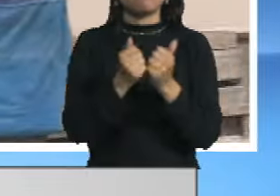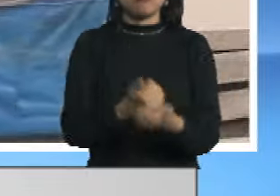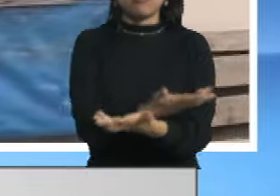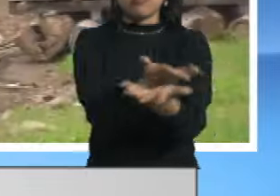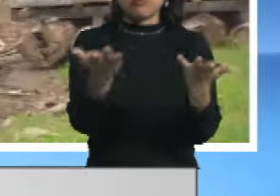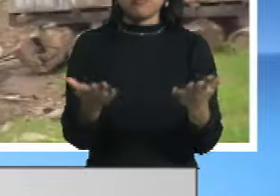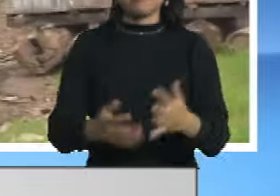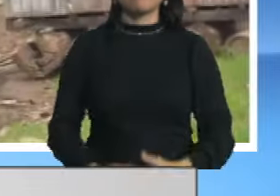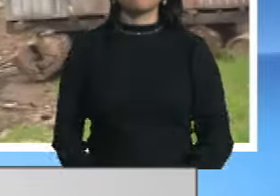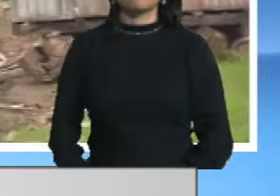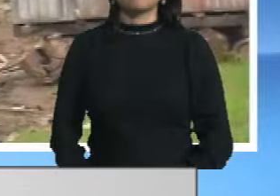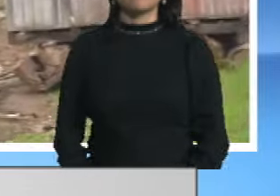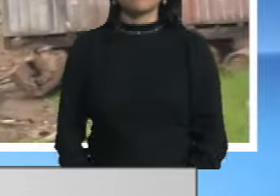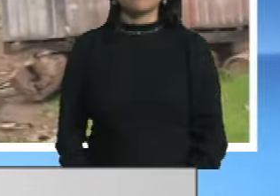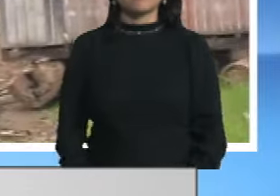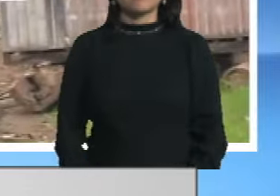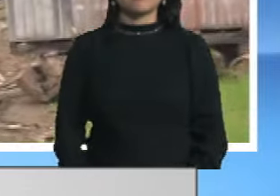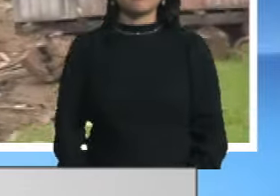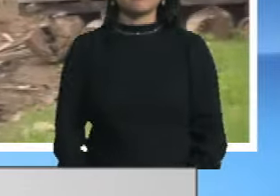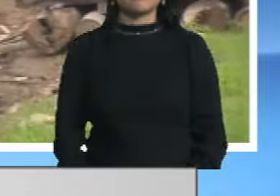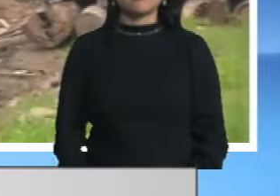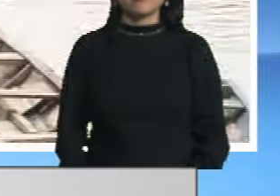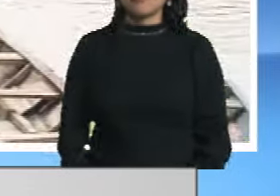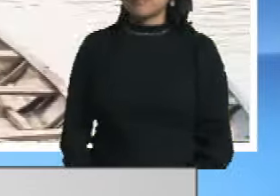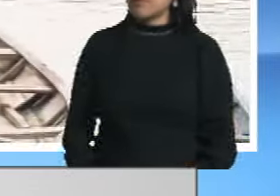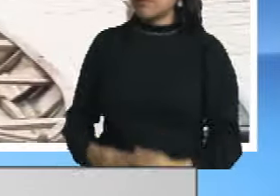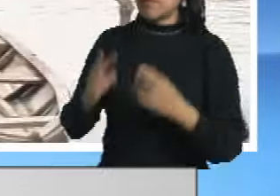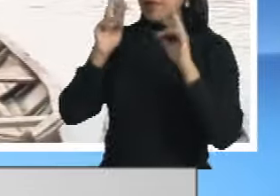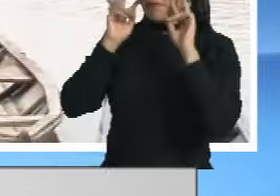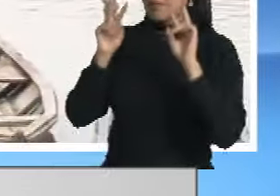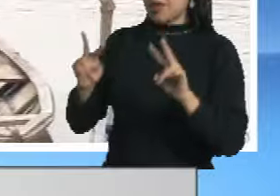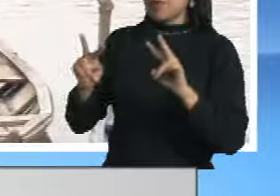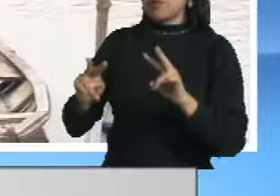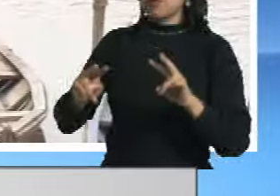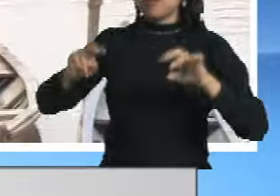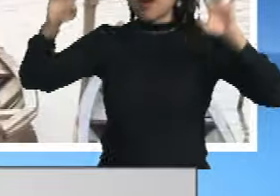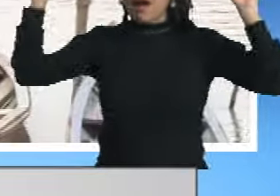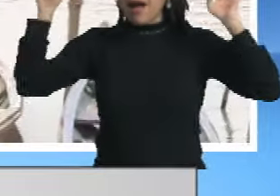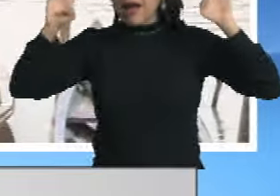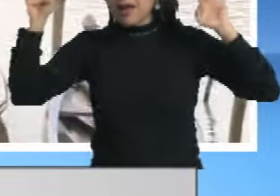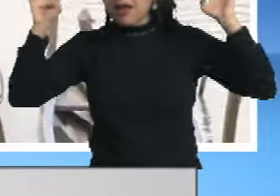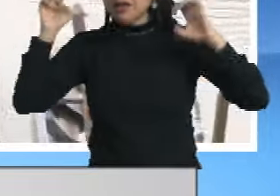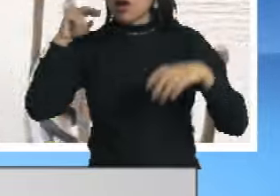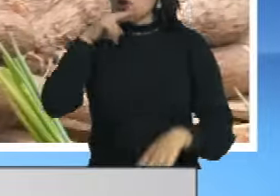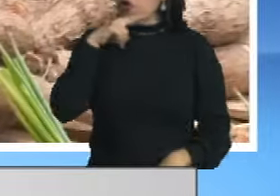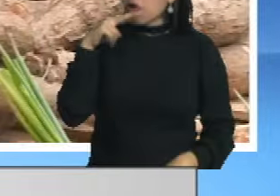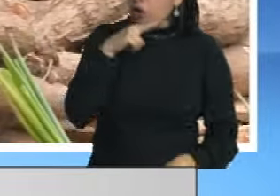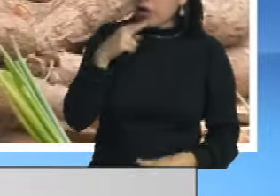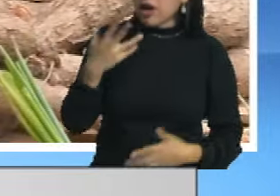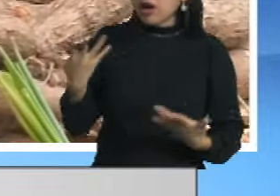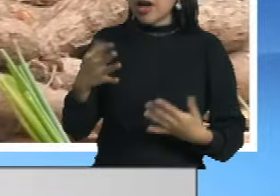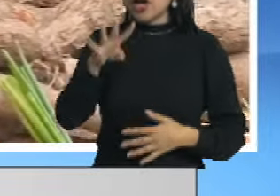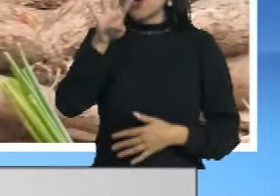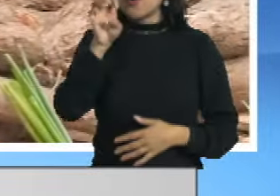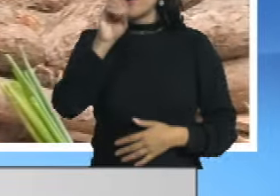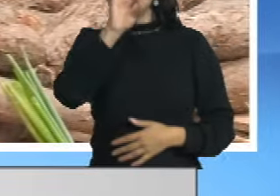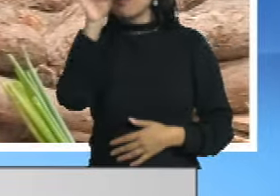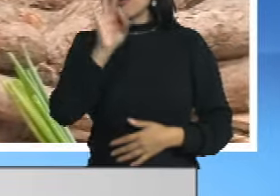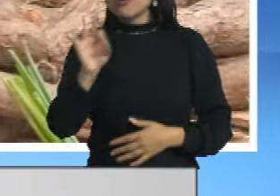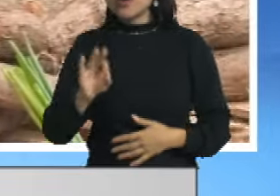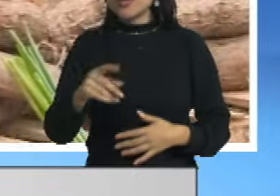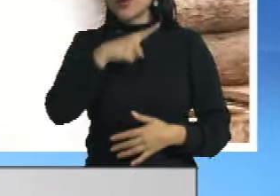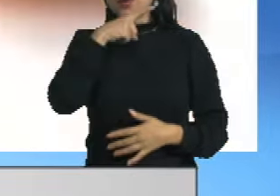concurrir en lo que nos corresponda. Hablamos de una calamidad pública, alerta roja, se habla de que en partes hasta un 90% se ha